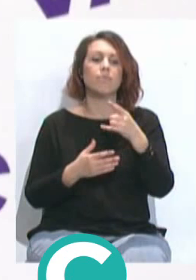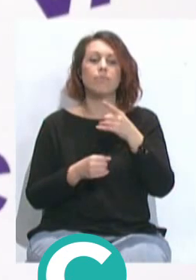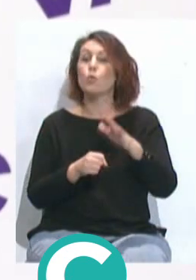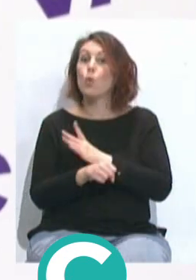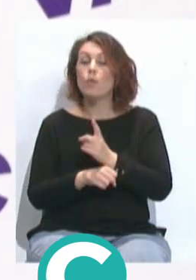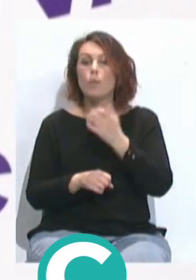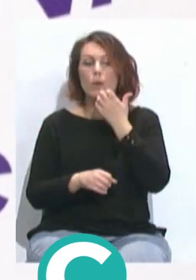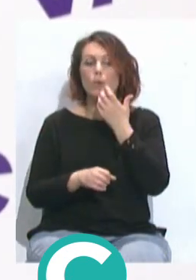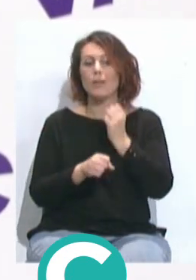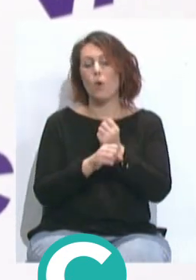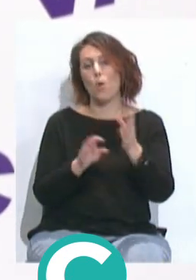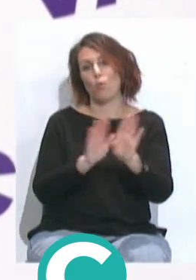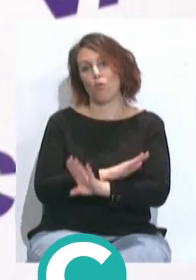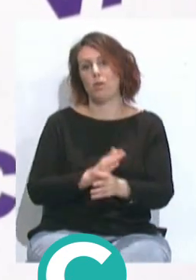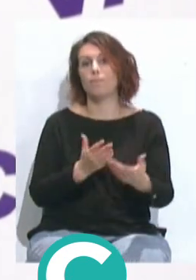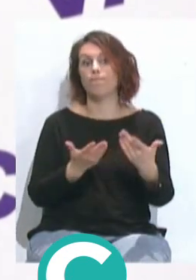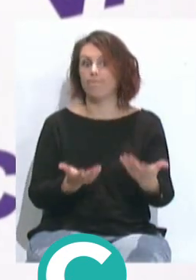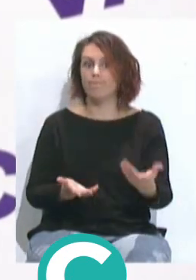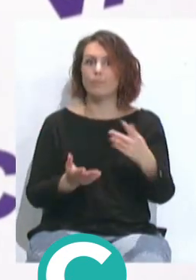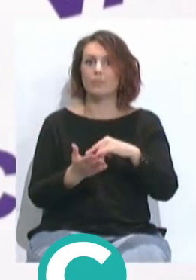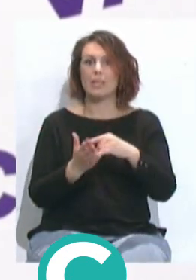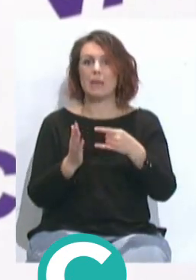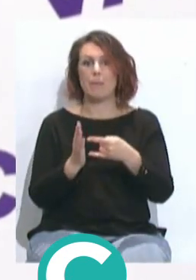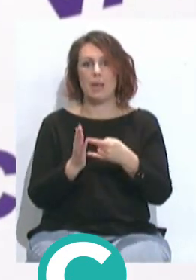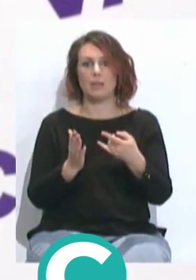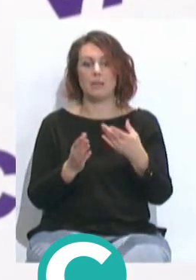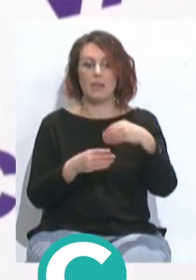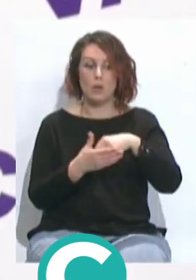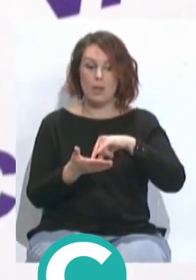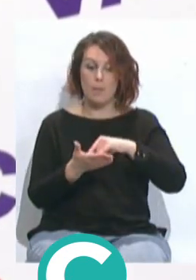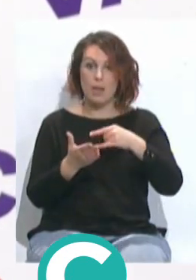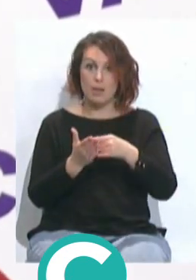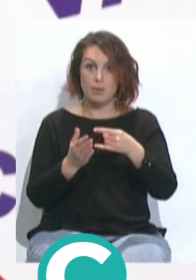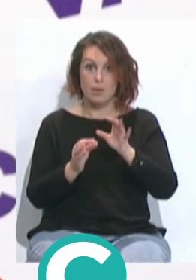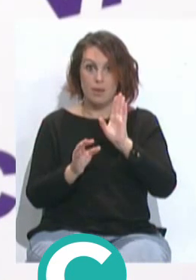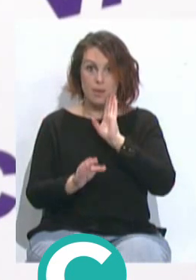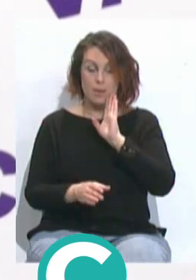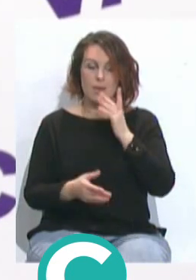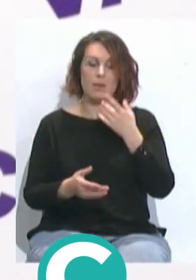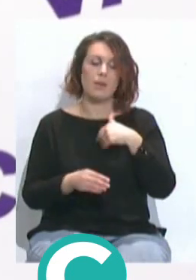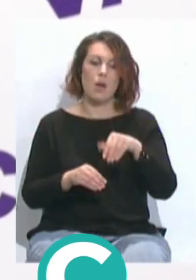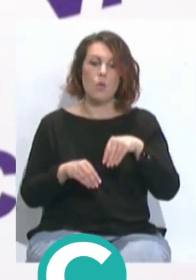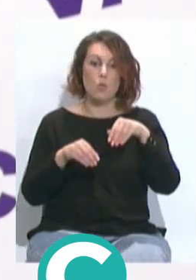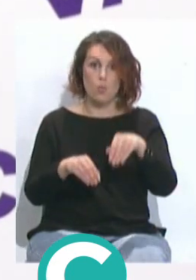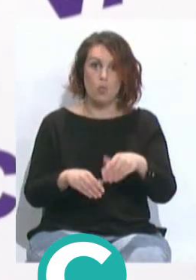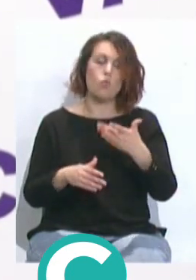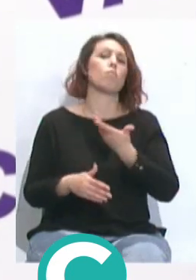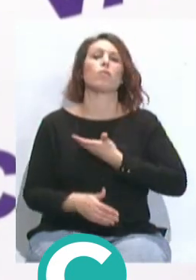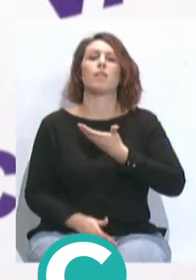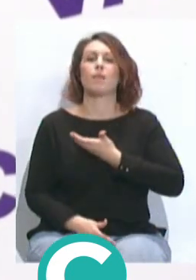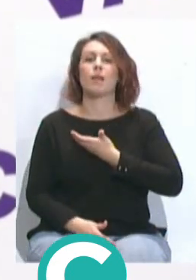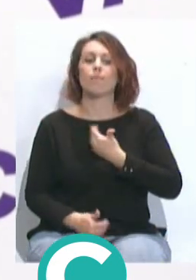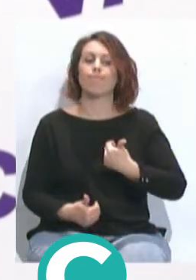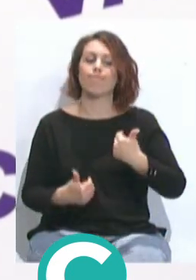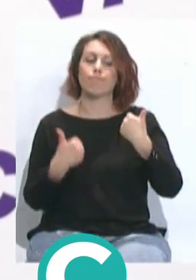sino que, por ejemplo, trabajo por la noche. Bueno, ese plan, dentro de ese plan, el canguraje, los canguros municipales